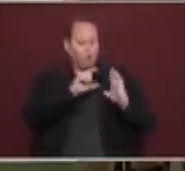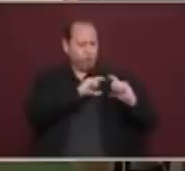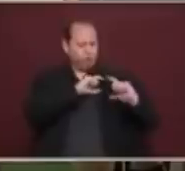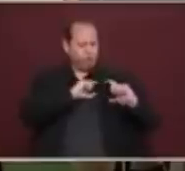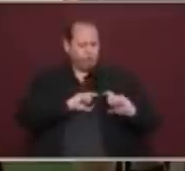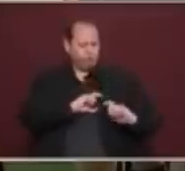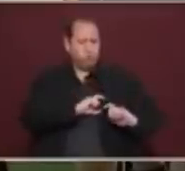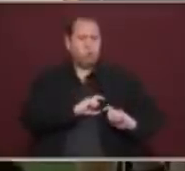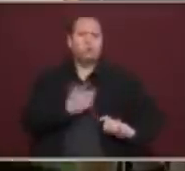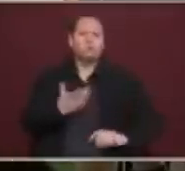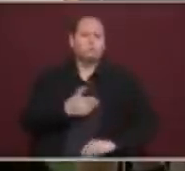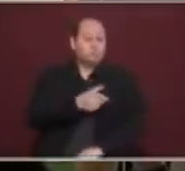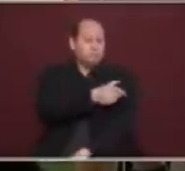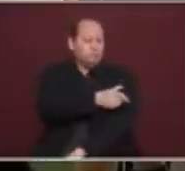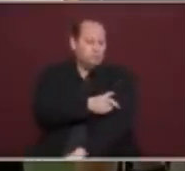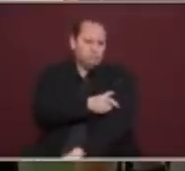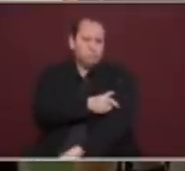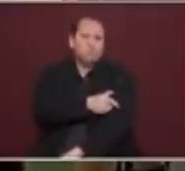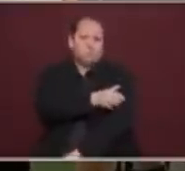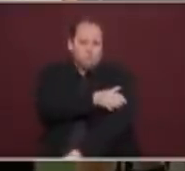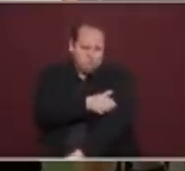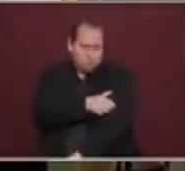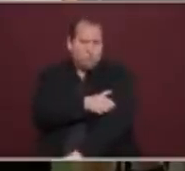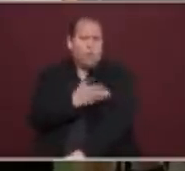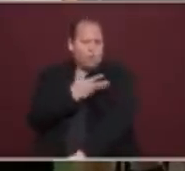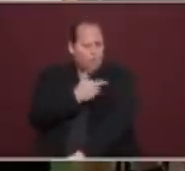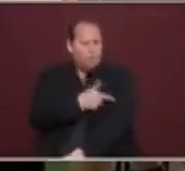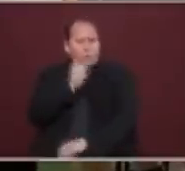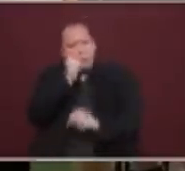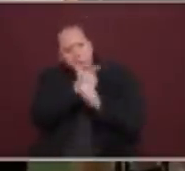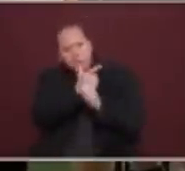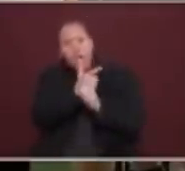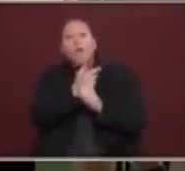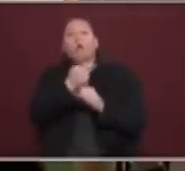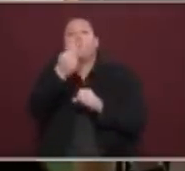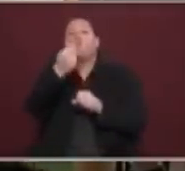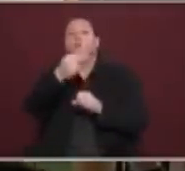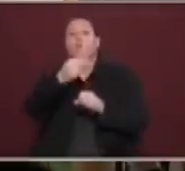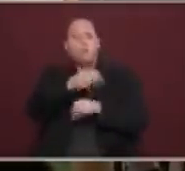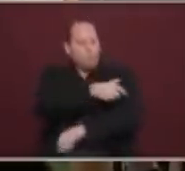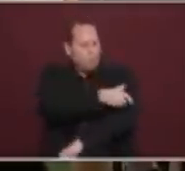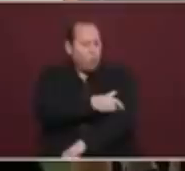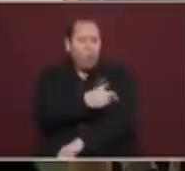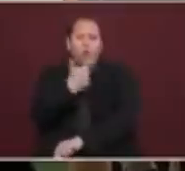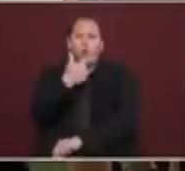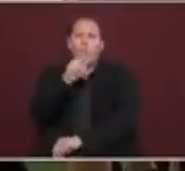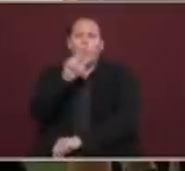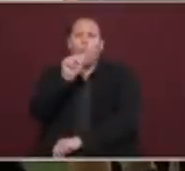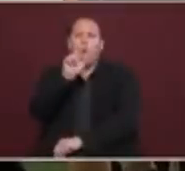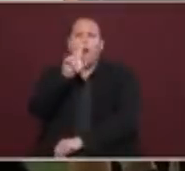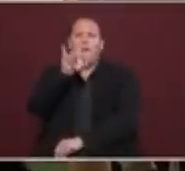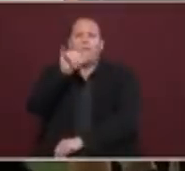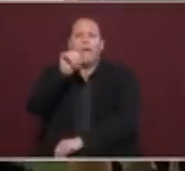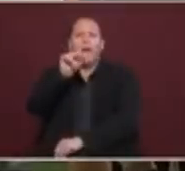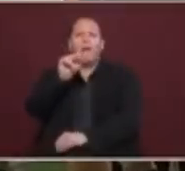su brazalete donde estará determinado el nombre de la fuerza guardia nacional